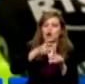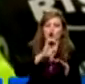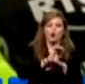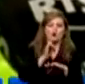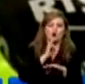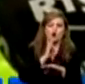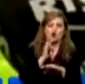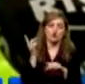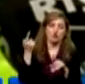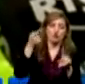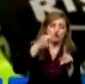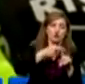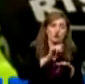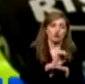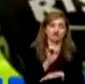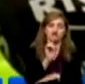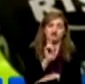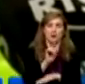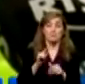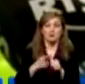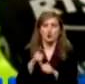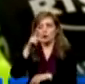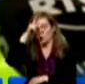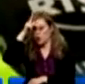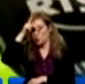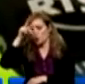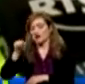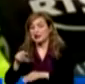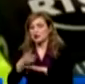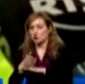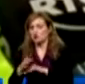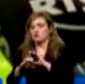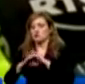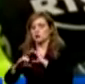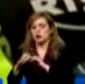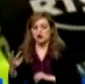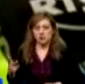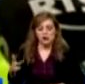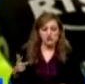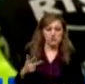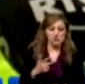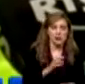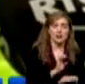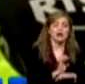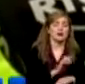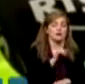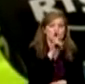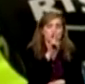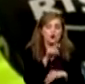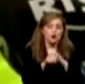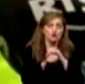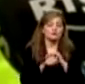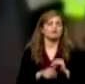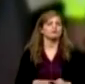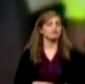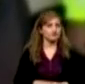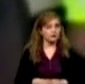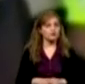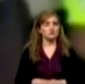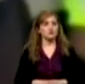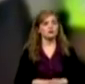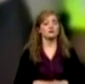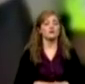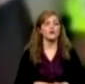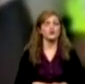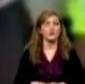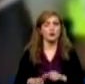o enlaces directos desde Estados Unidos hasta Ecuador, sino hicieron tránsito migratorio por otros países de Sudamérica. Los